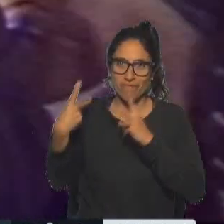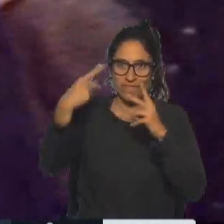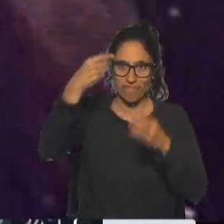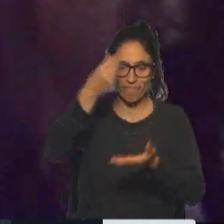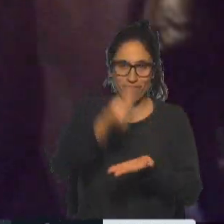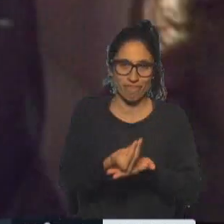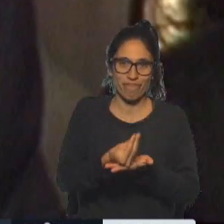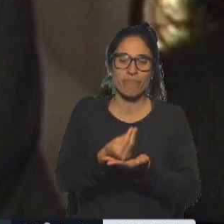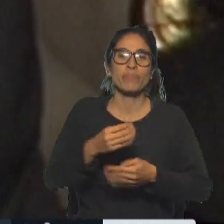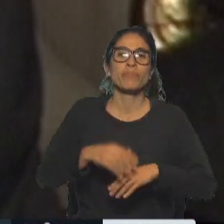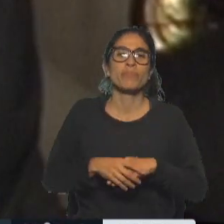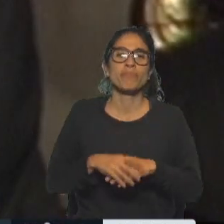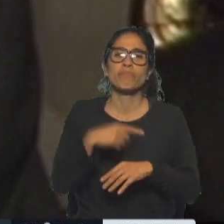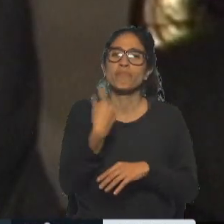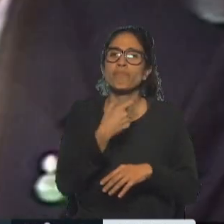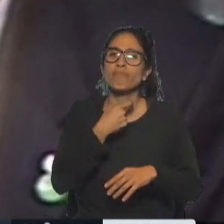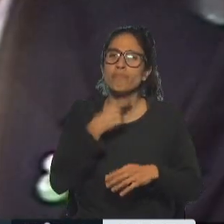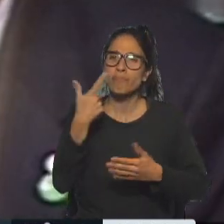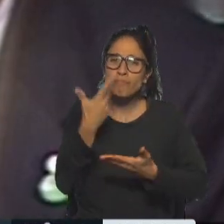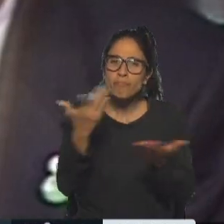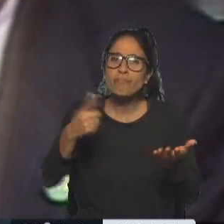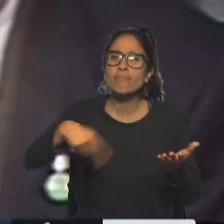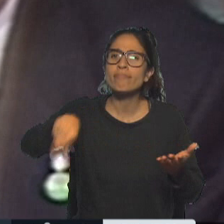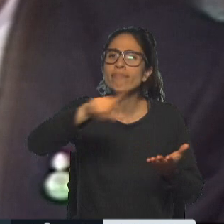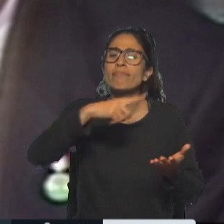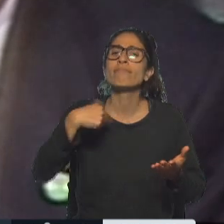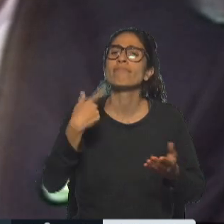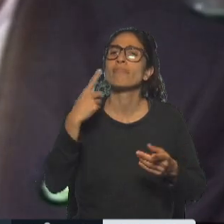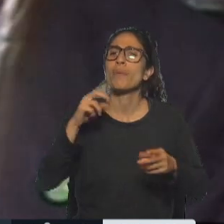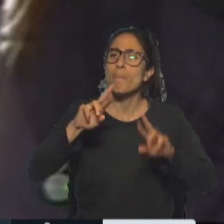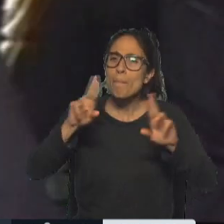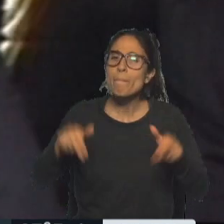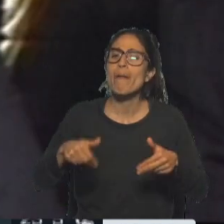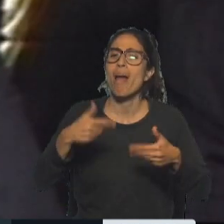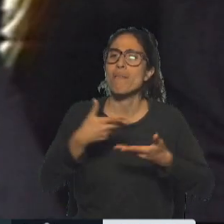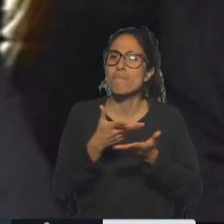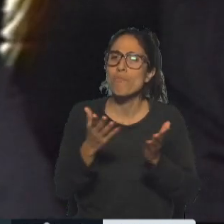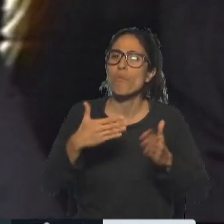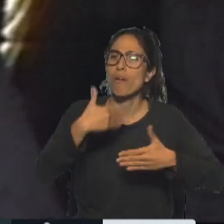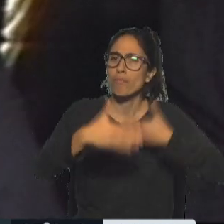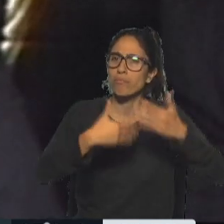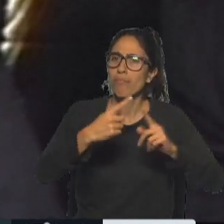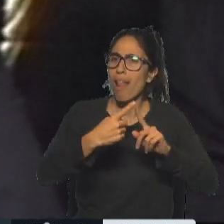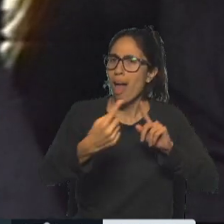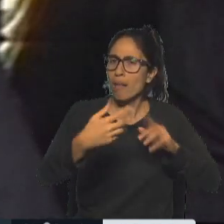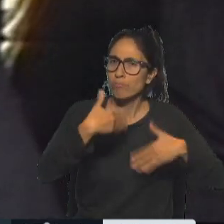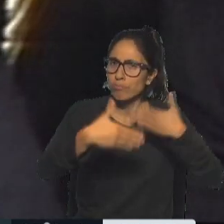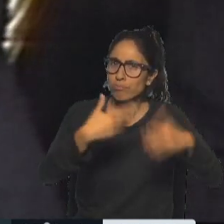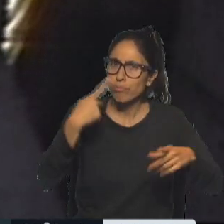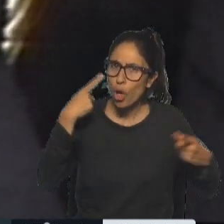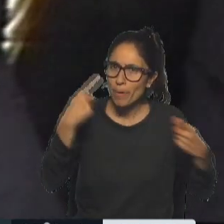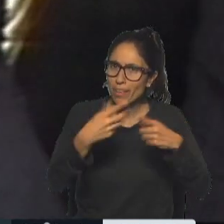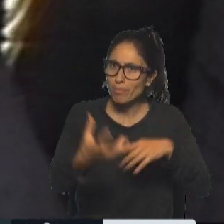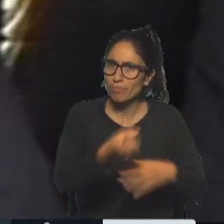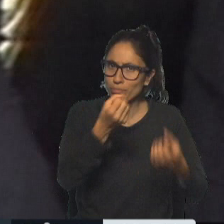nacionales y construir políticas de Estado a largo plazo. Debemos hacer que el Estado ponga igualdad allí donde el